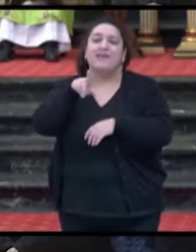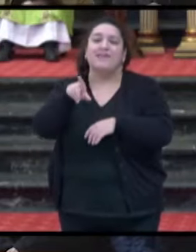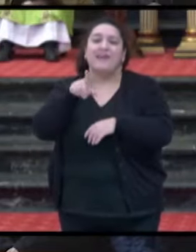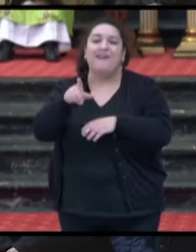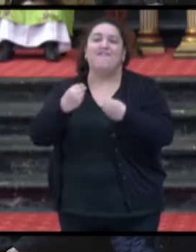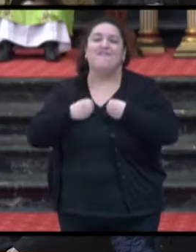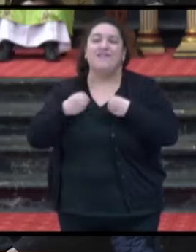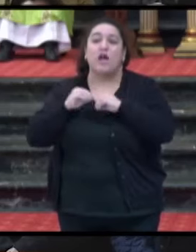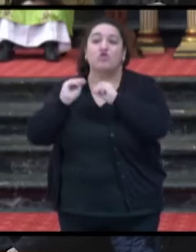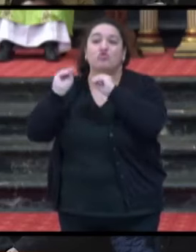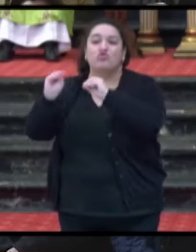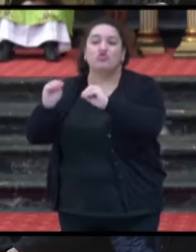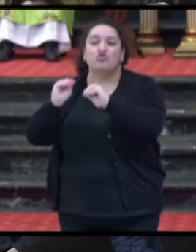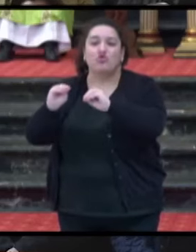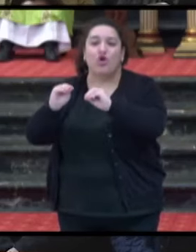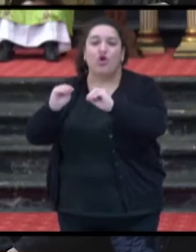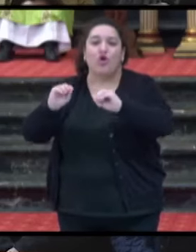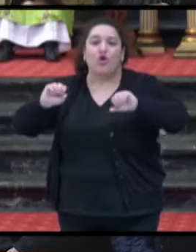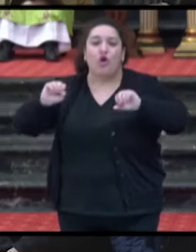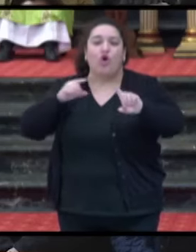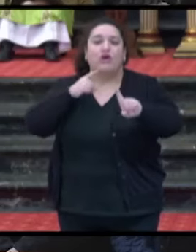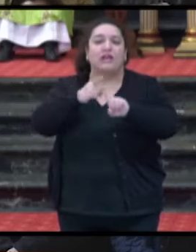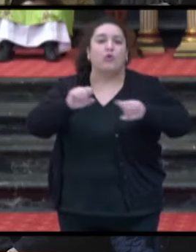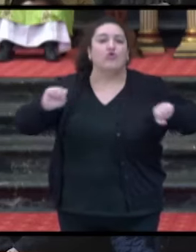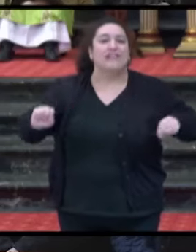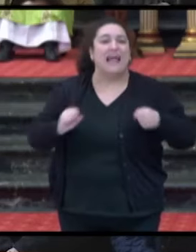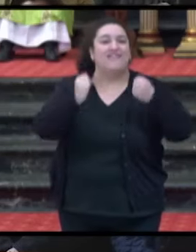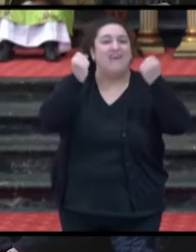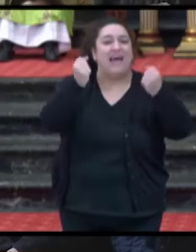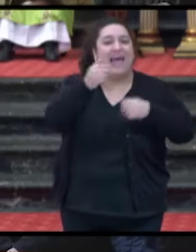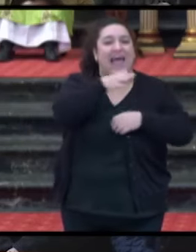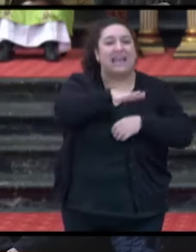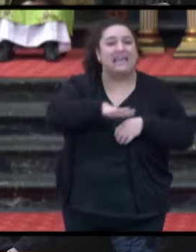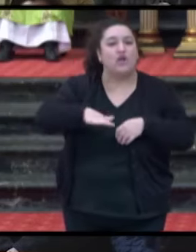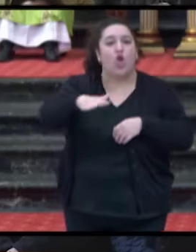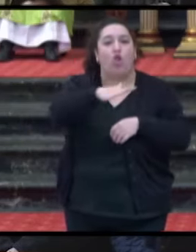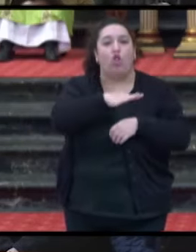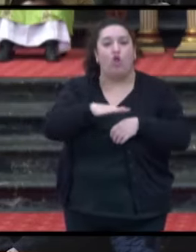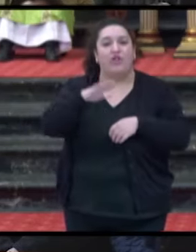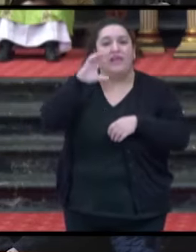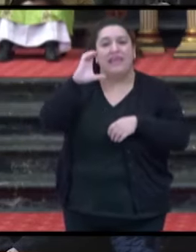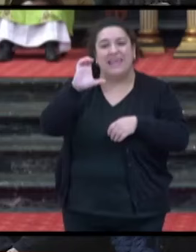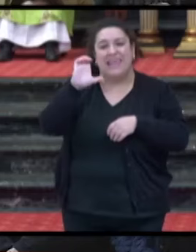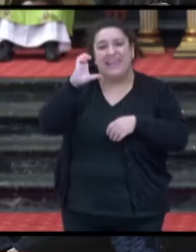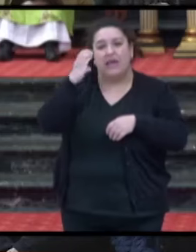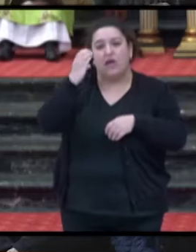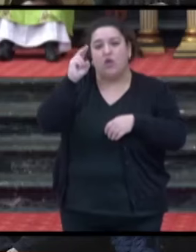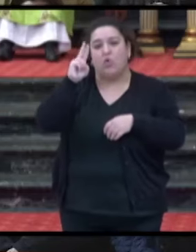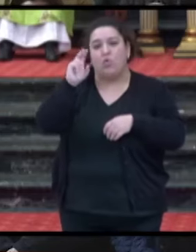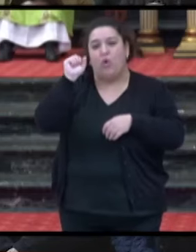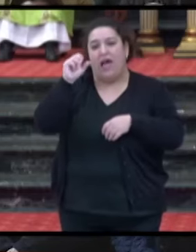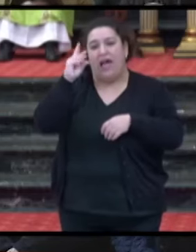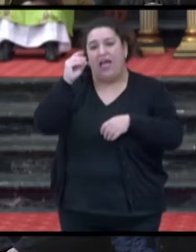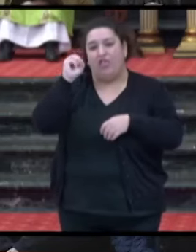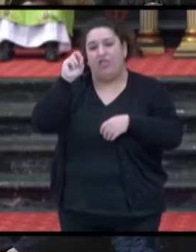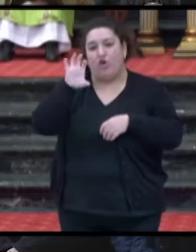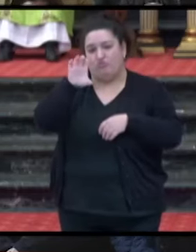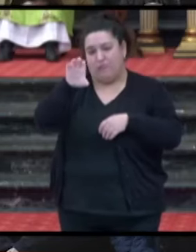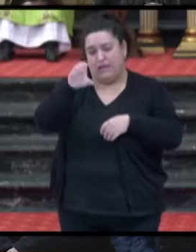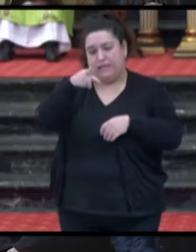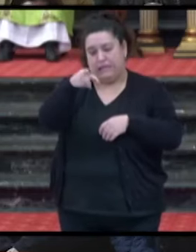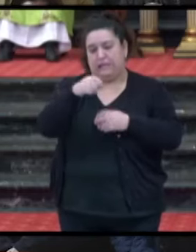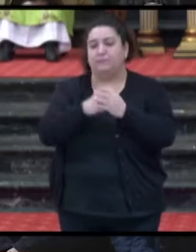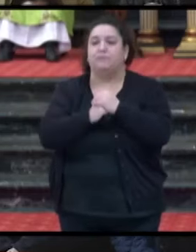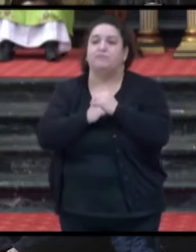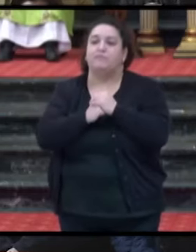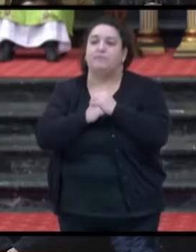vida por salvar a aquellos niños en Ecuador como bien conocéis su vida